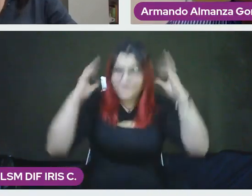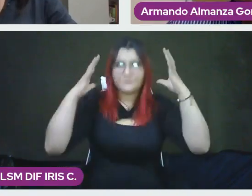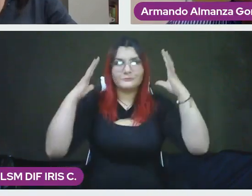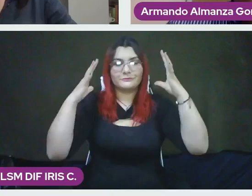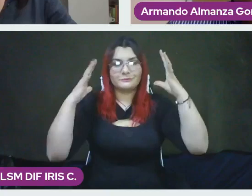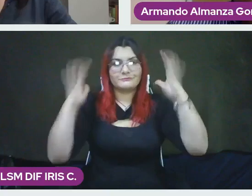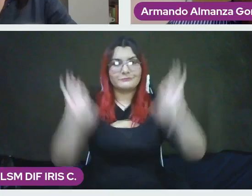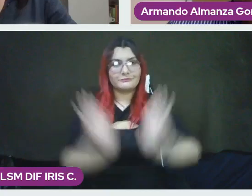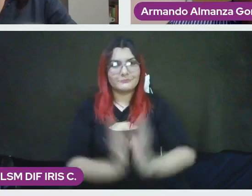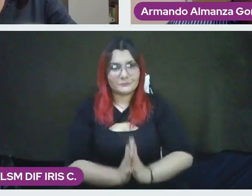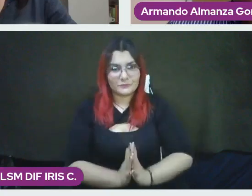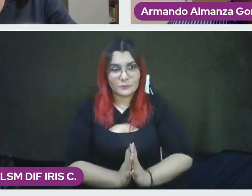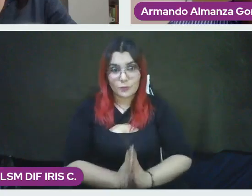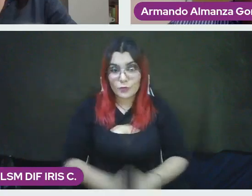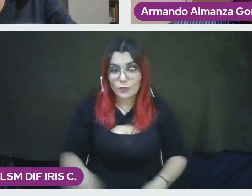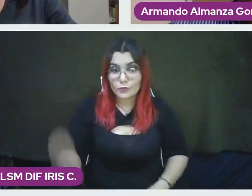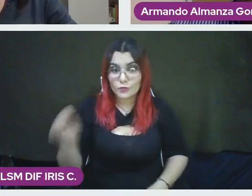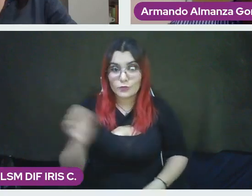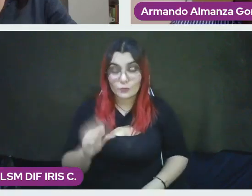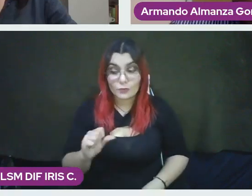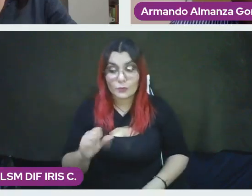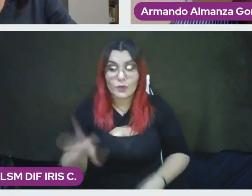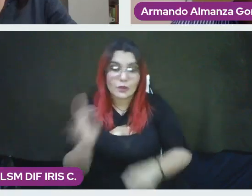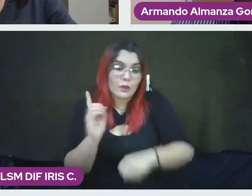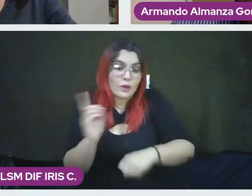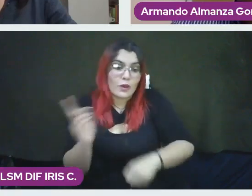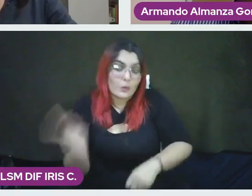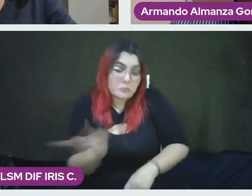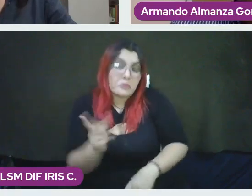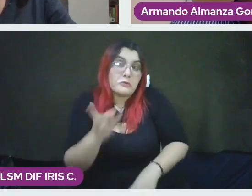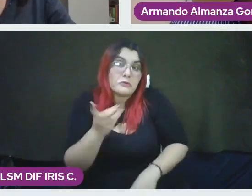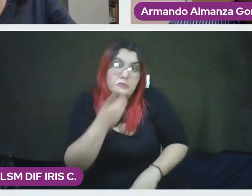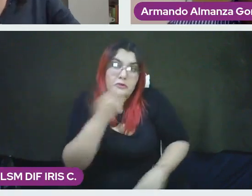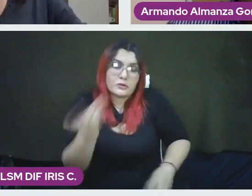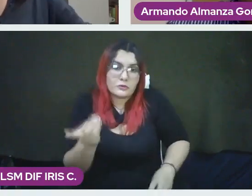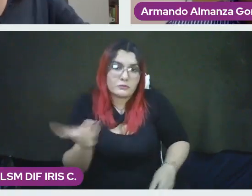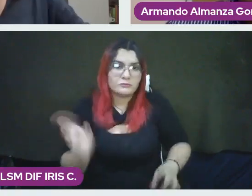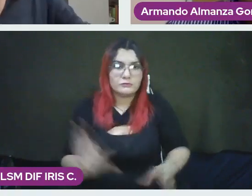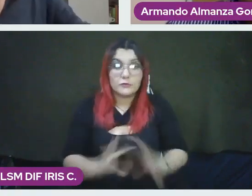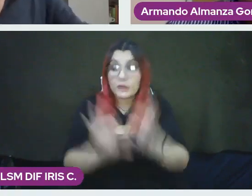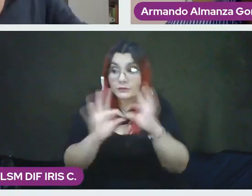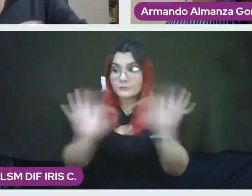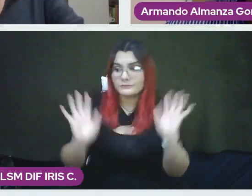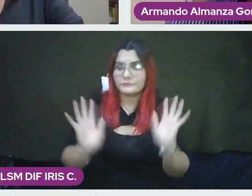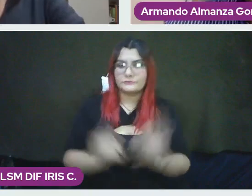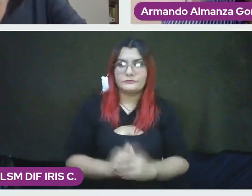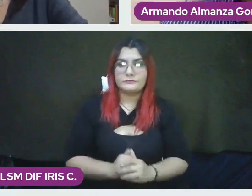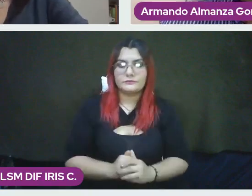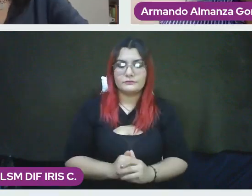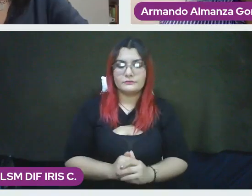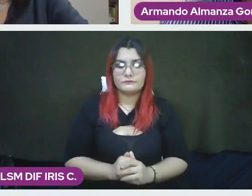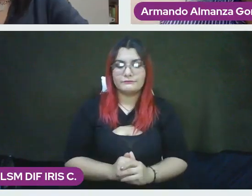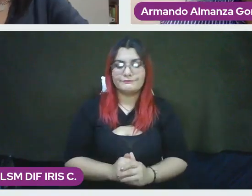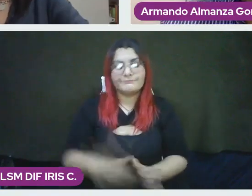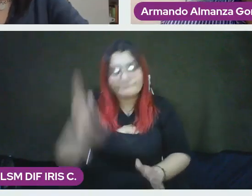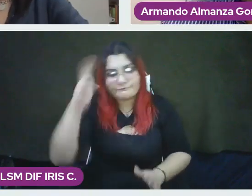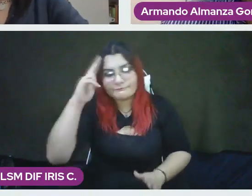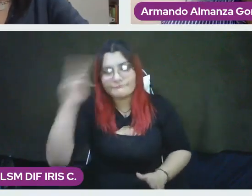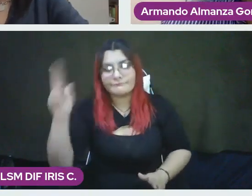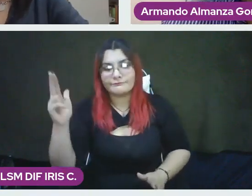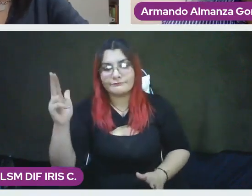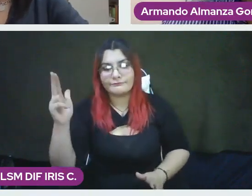que hoy siempre pregunto, ¿no? O siempre digo. Y lo que le dije es, ¿qué puedo hacer por ti?